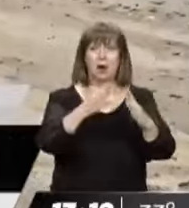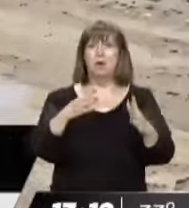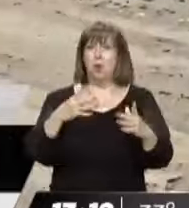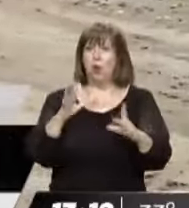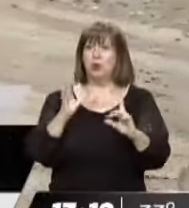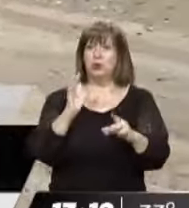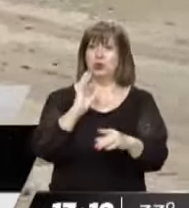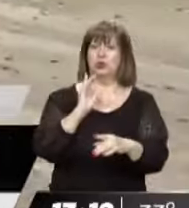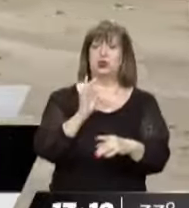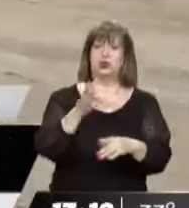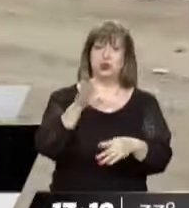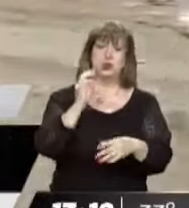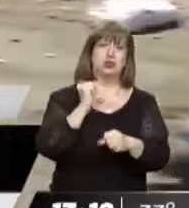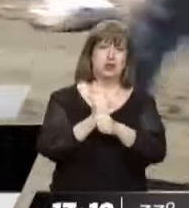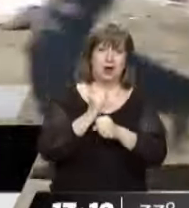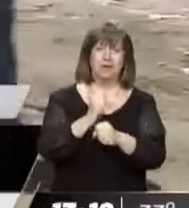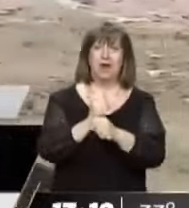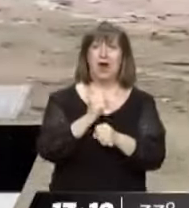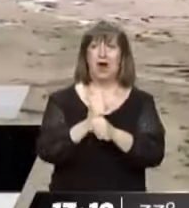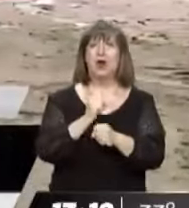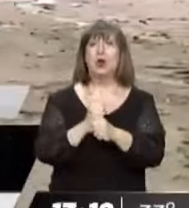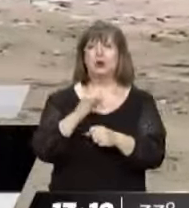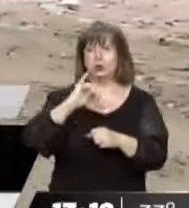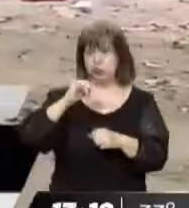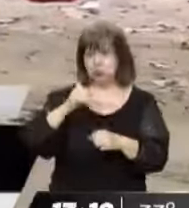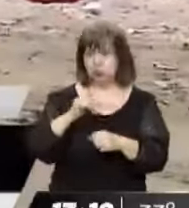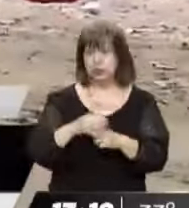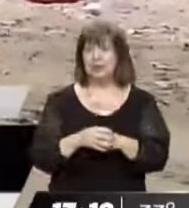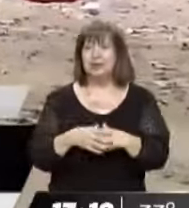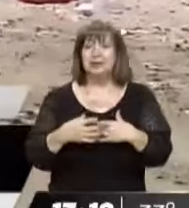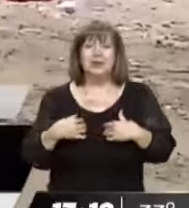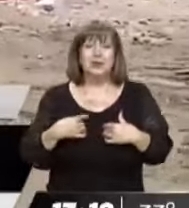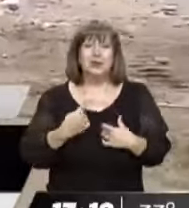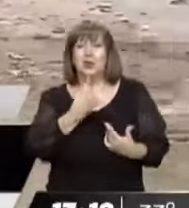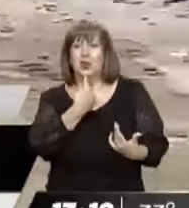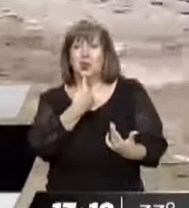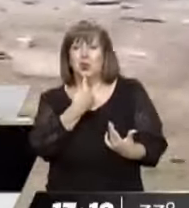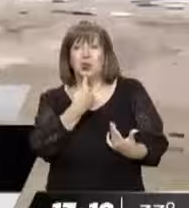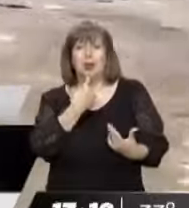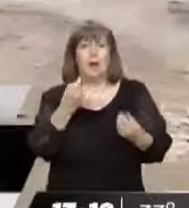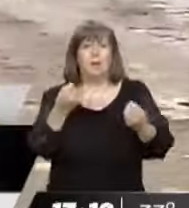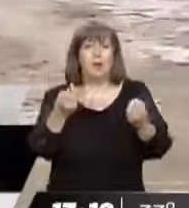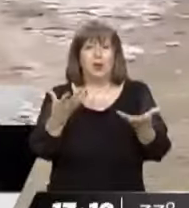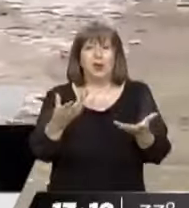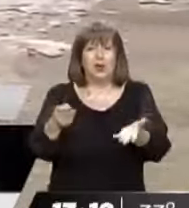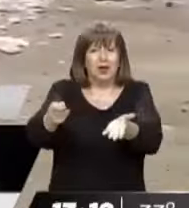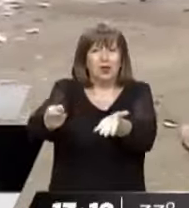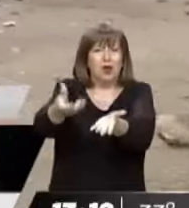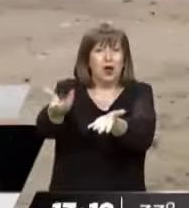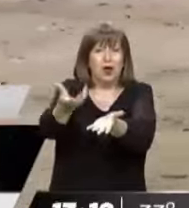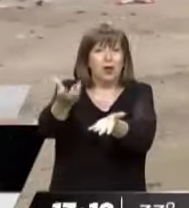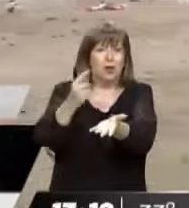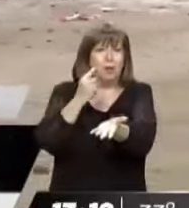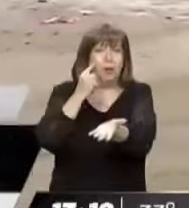interesante y además que vos decís quién puede estar detrás de estos incendios y con qué beneficio.